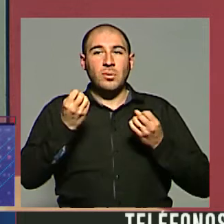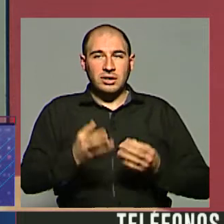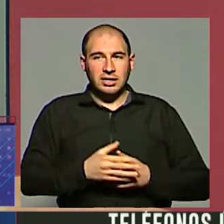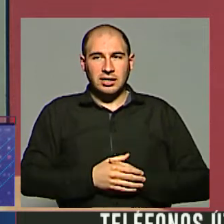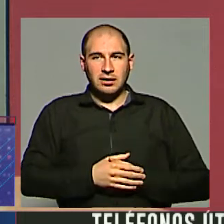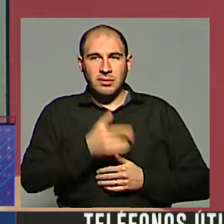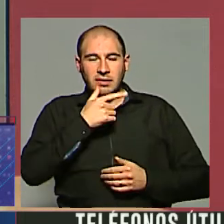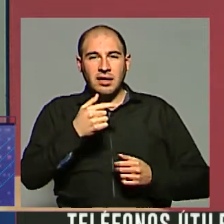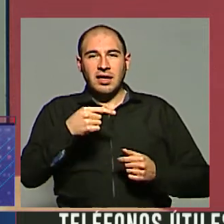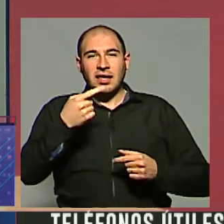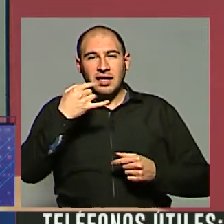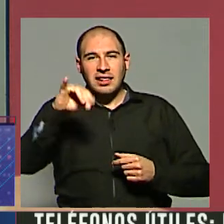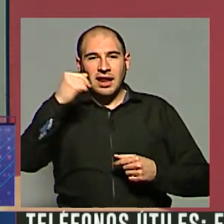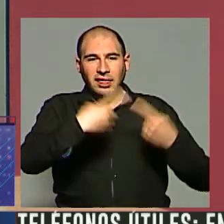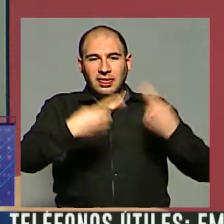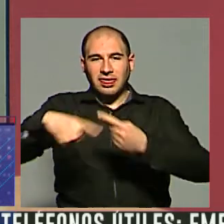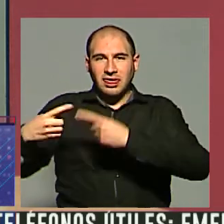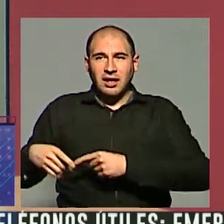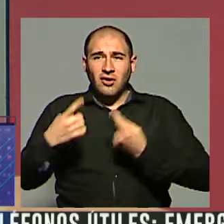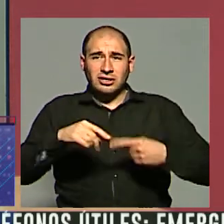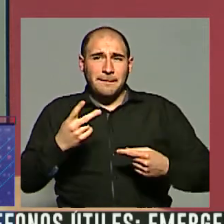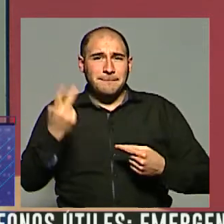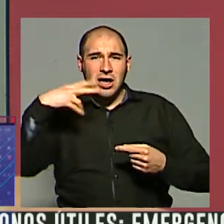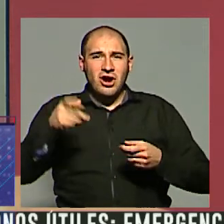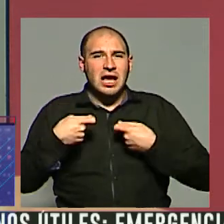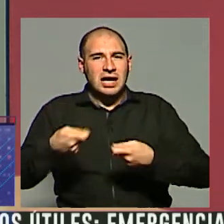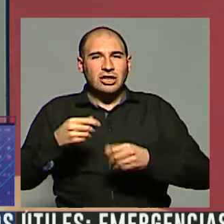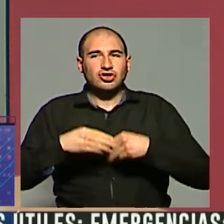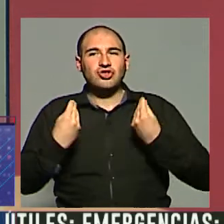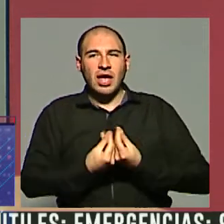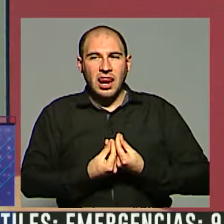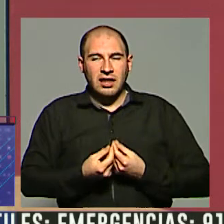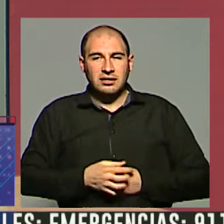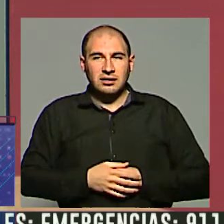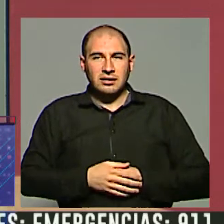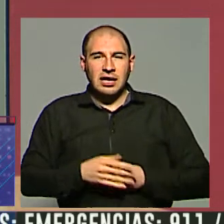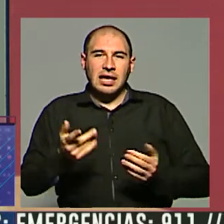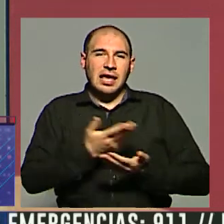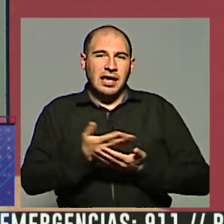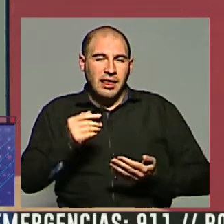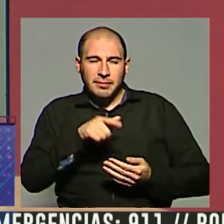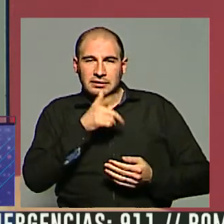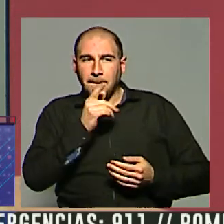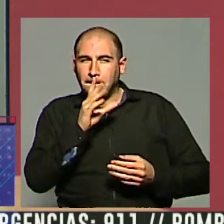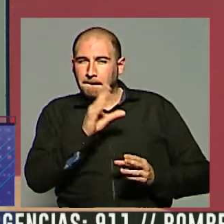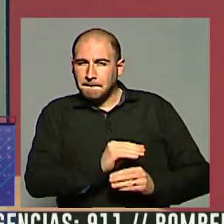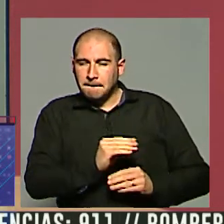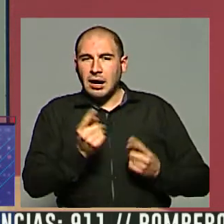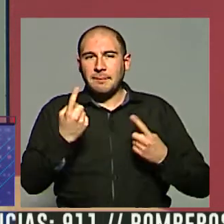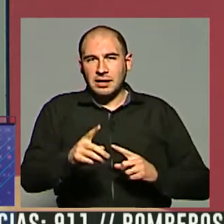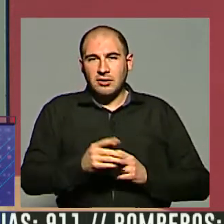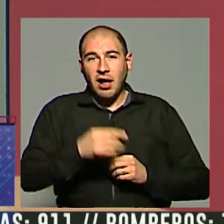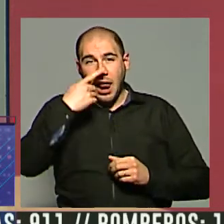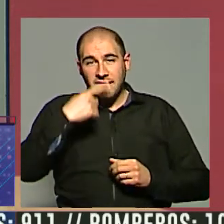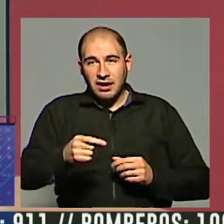uno diversifica los intereses y lo peor de todo, los costos financieros totales, que es lo que normalmente uno no ve, pero es lo que